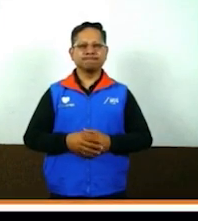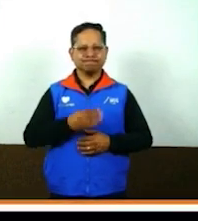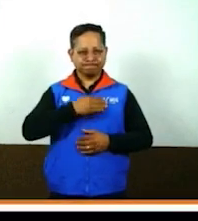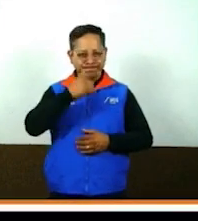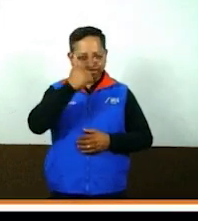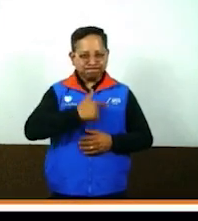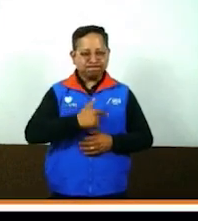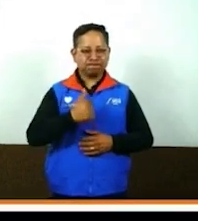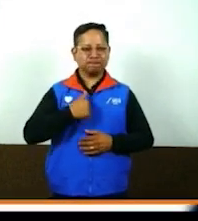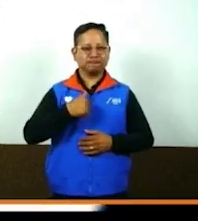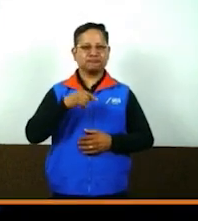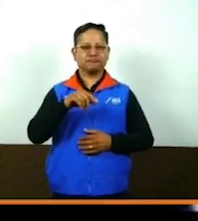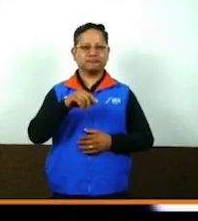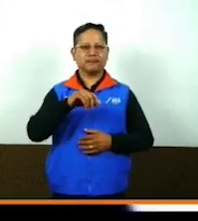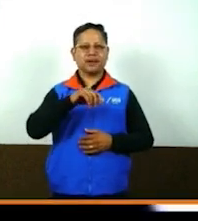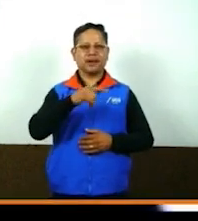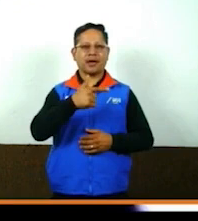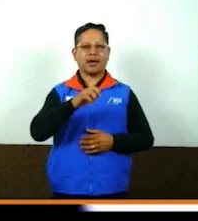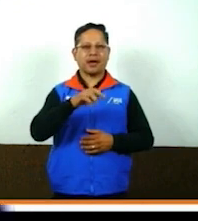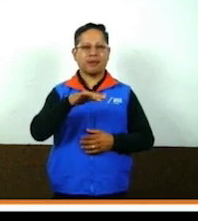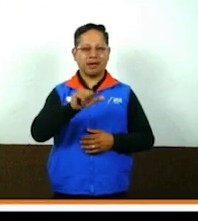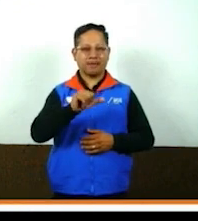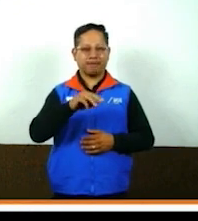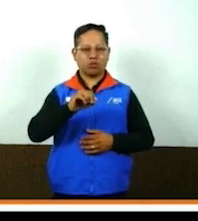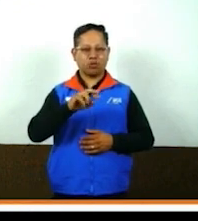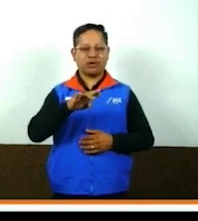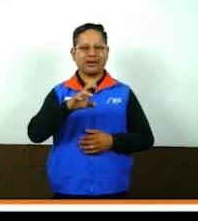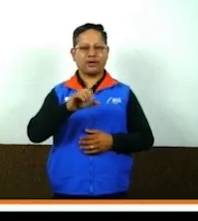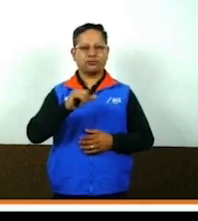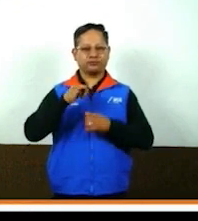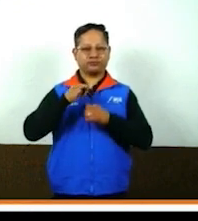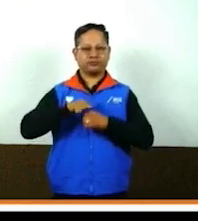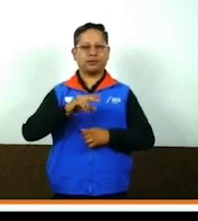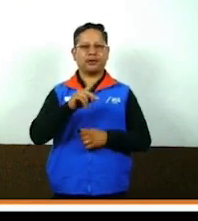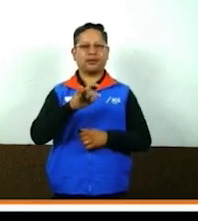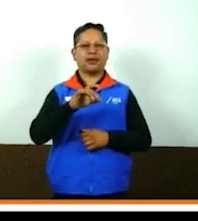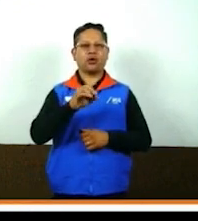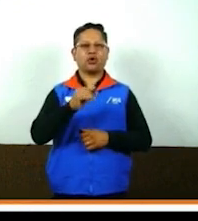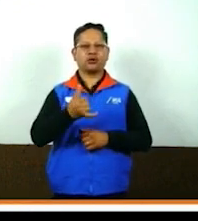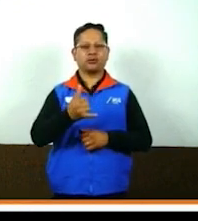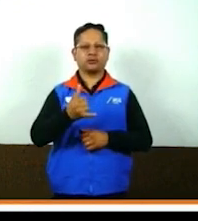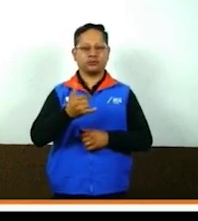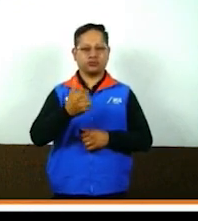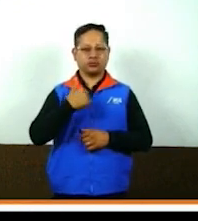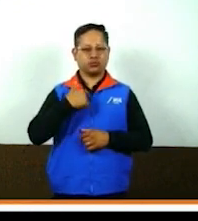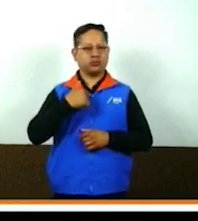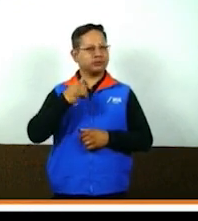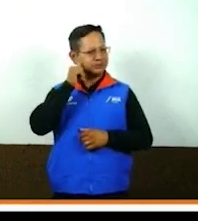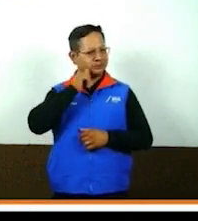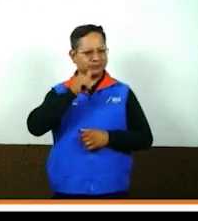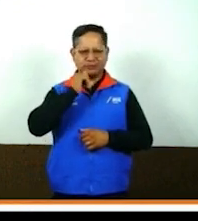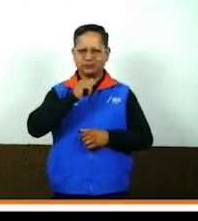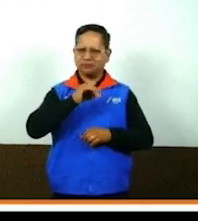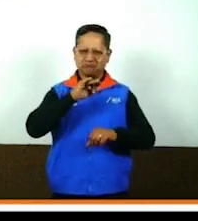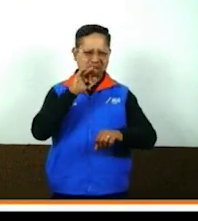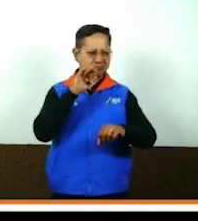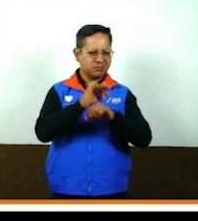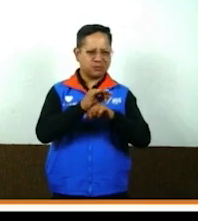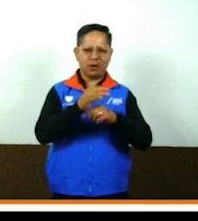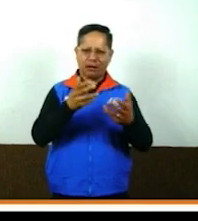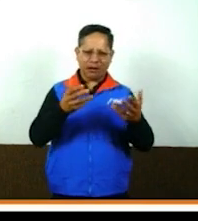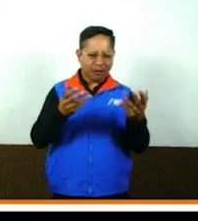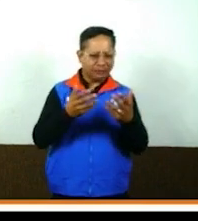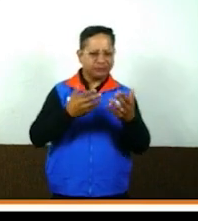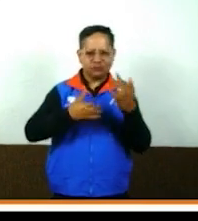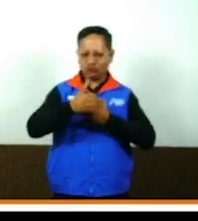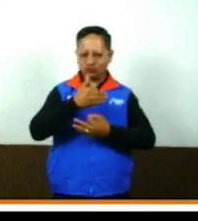Buenas noches, soy Gema Moreno, representando orgullosamente a Deloitte, generando siempre un impacto significativo en todo lo que